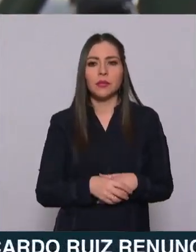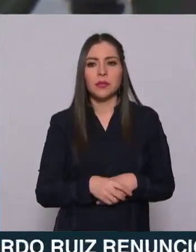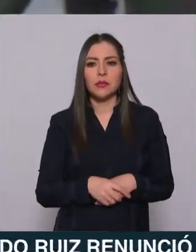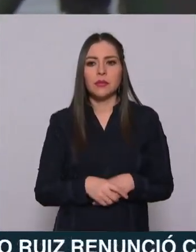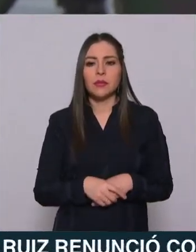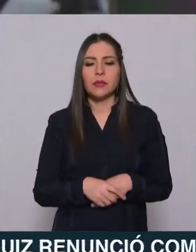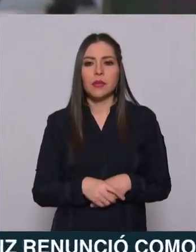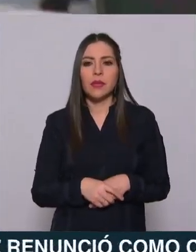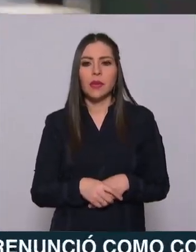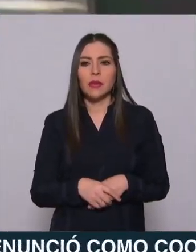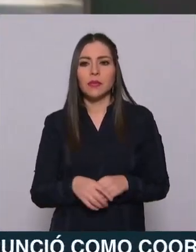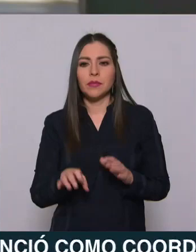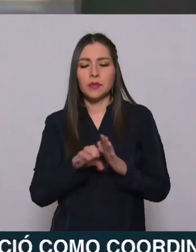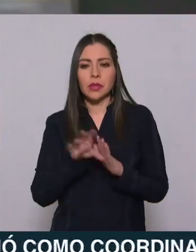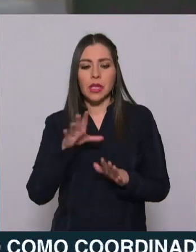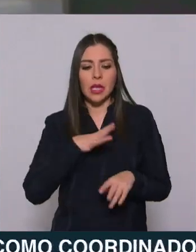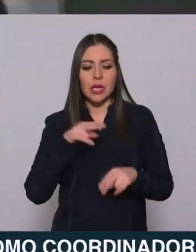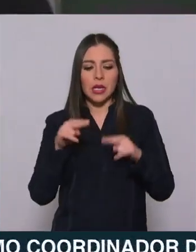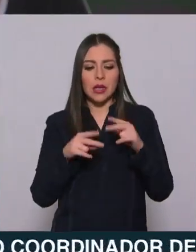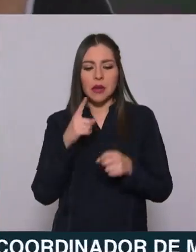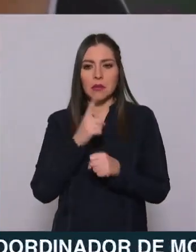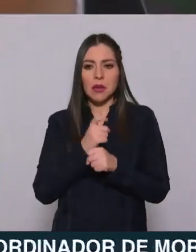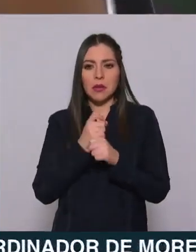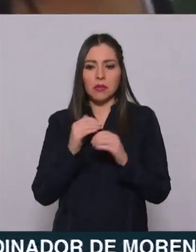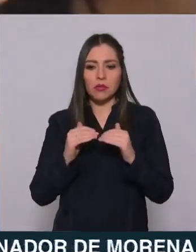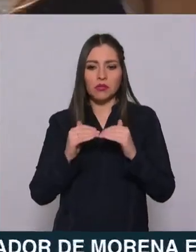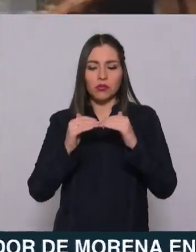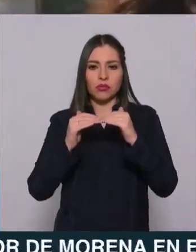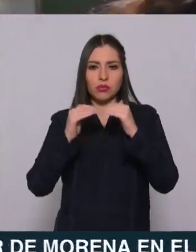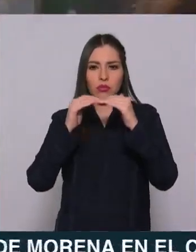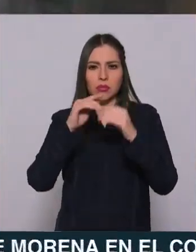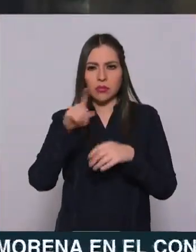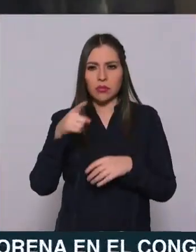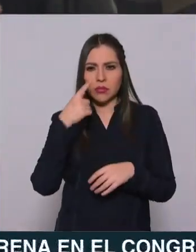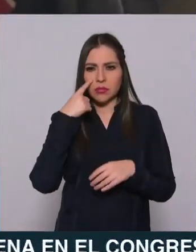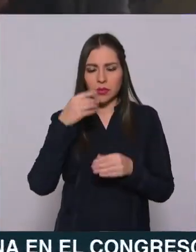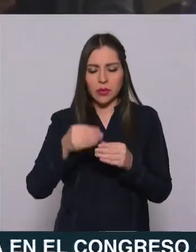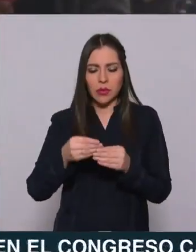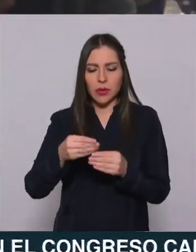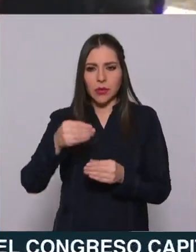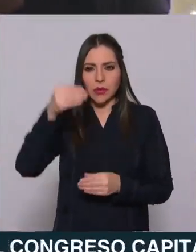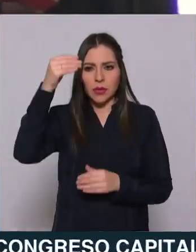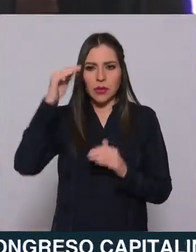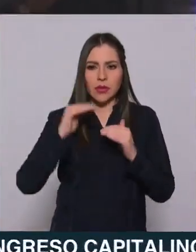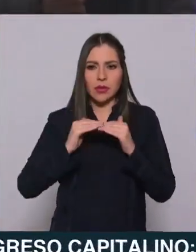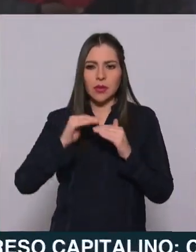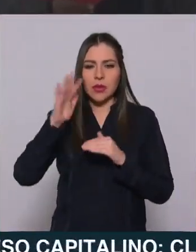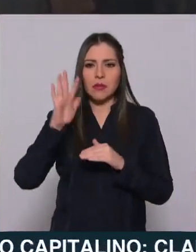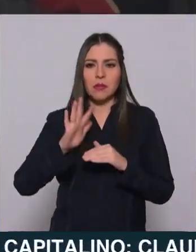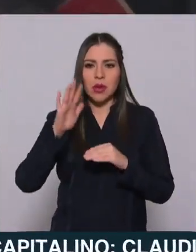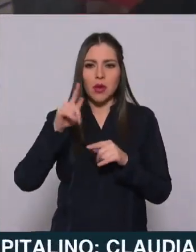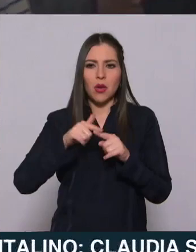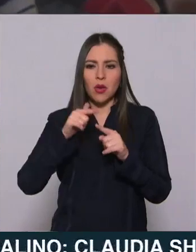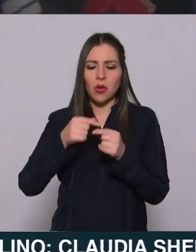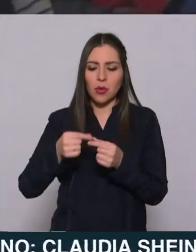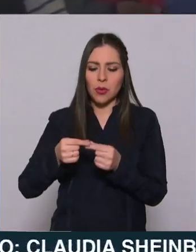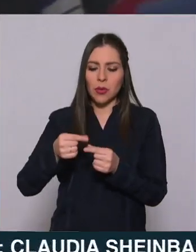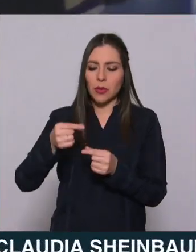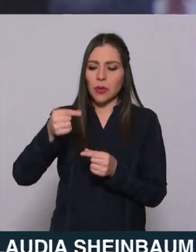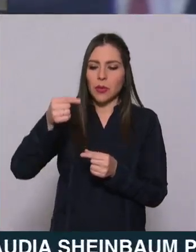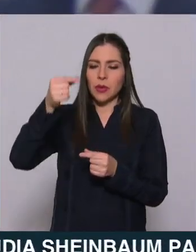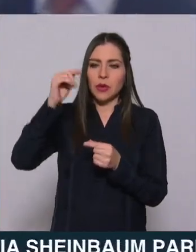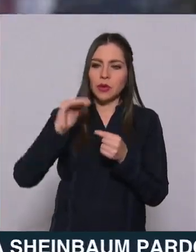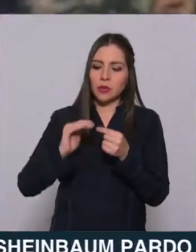está en los primeros niveles del violentómetro. Todos y todas hemos visto el violentómetro, que es como una reglita de colores que